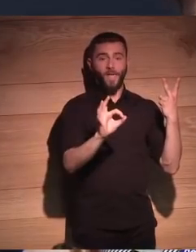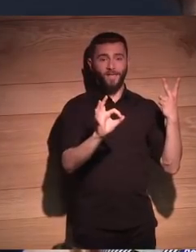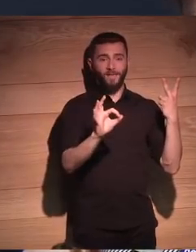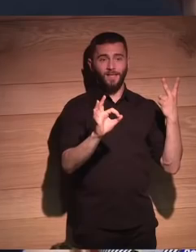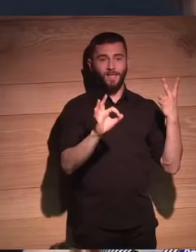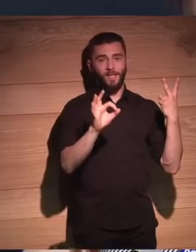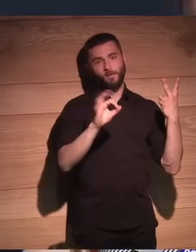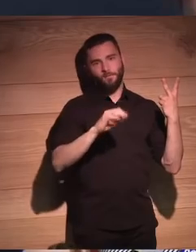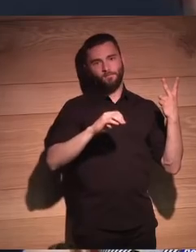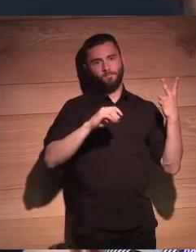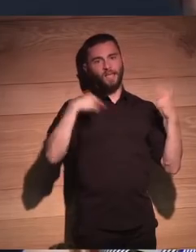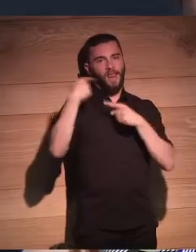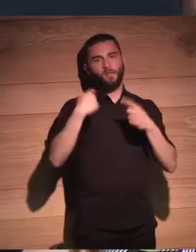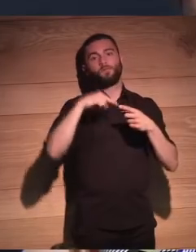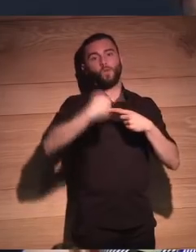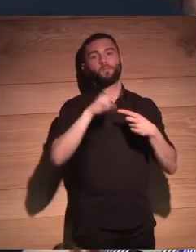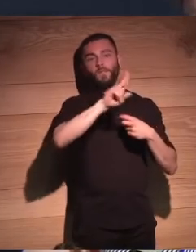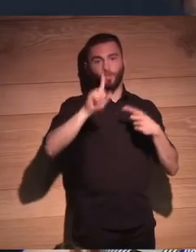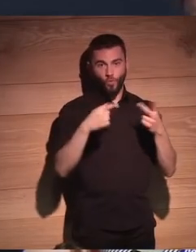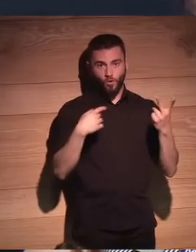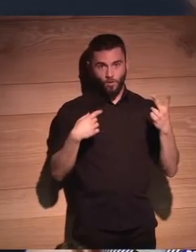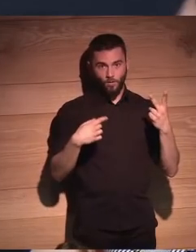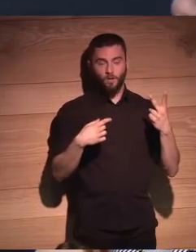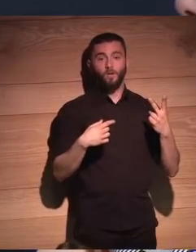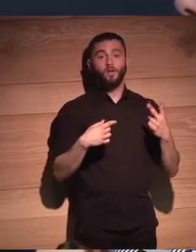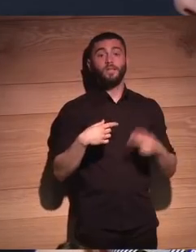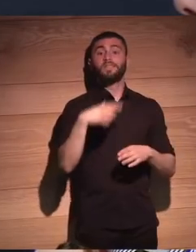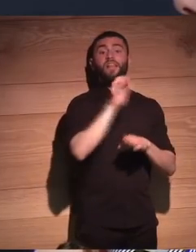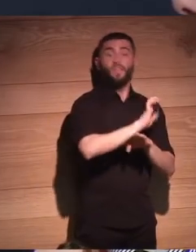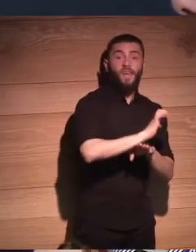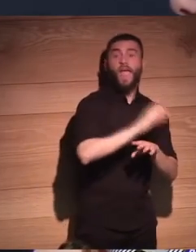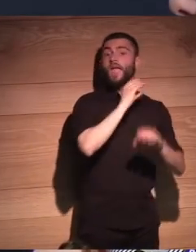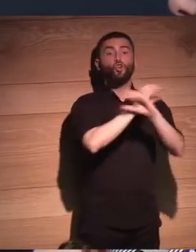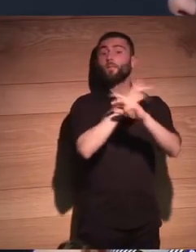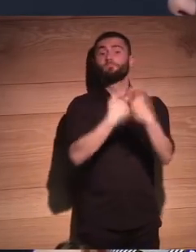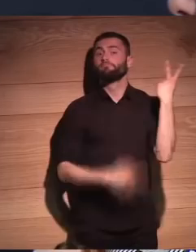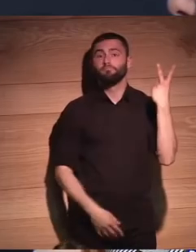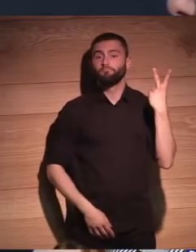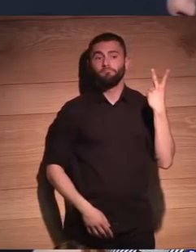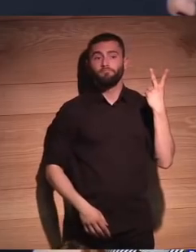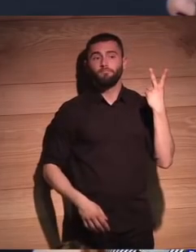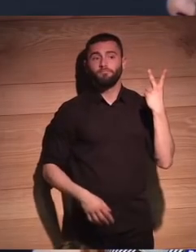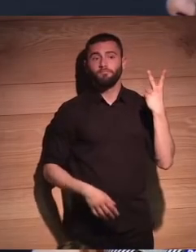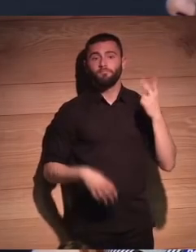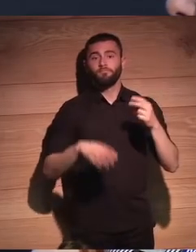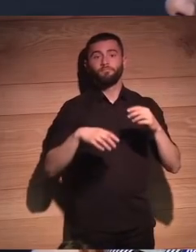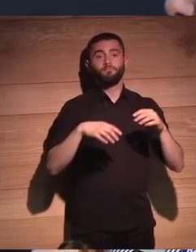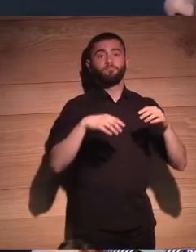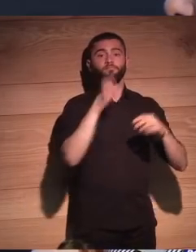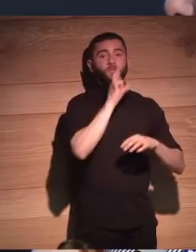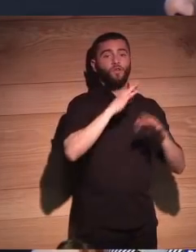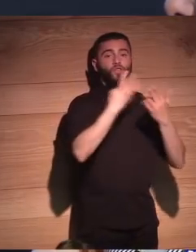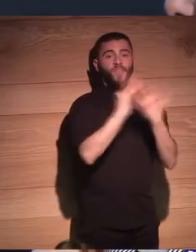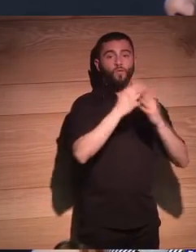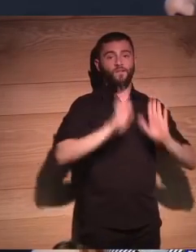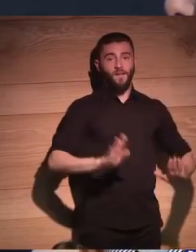herencia el XXI, los propios de la época, son el cine y el cómic, que son lanzados en la final del XIX, todo el